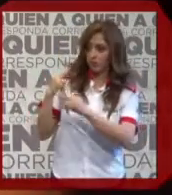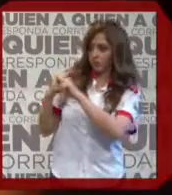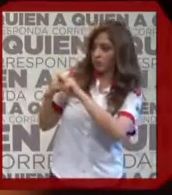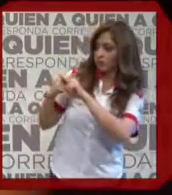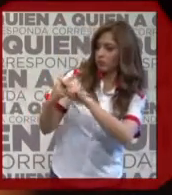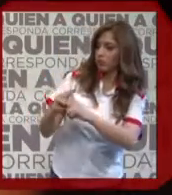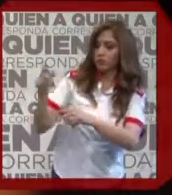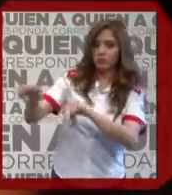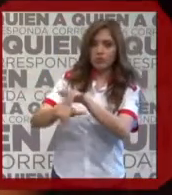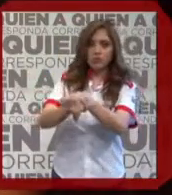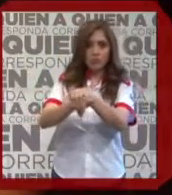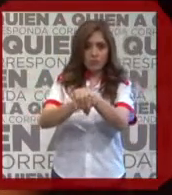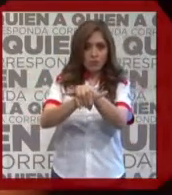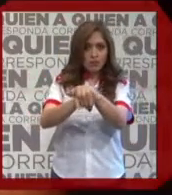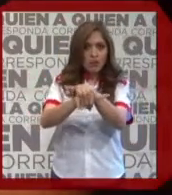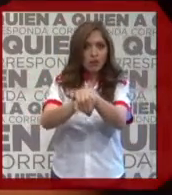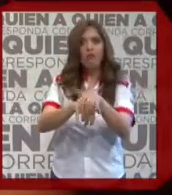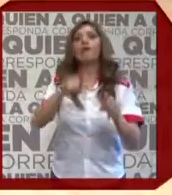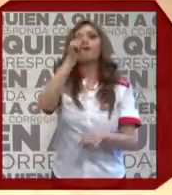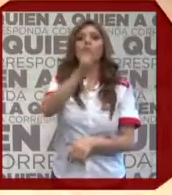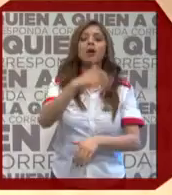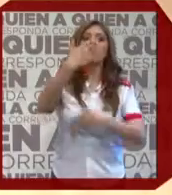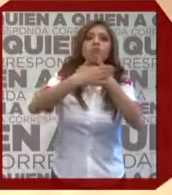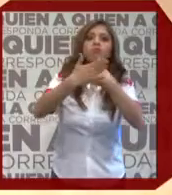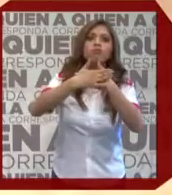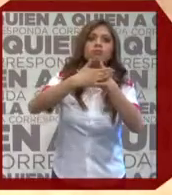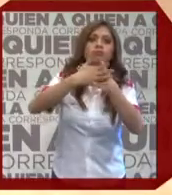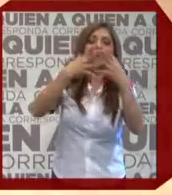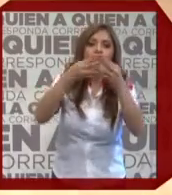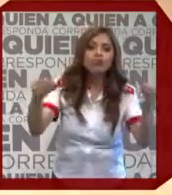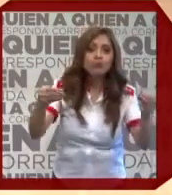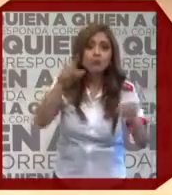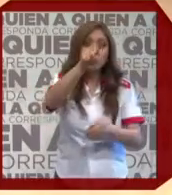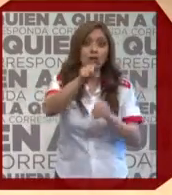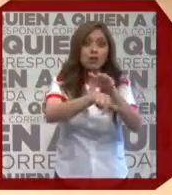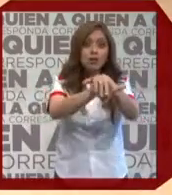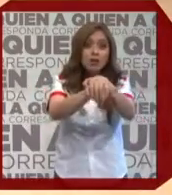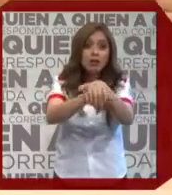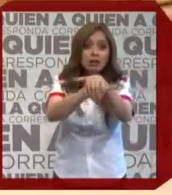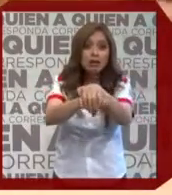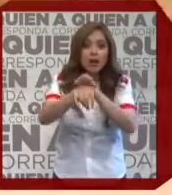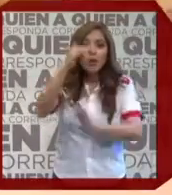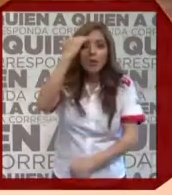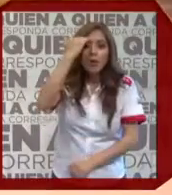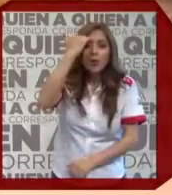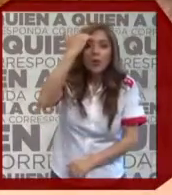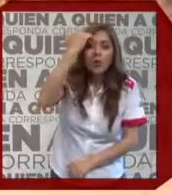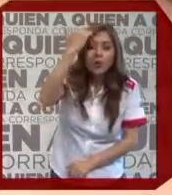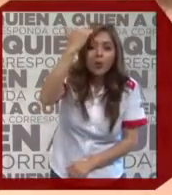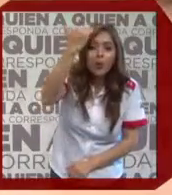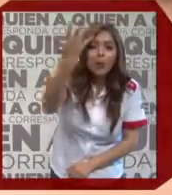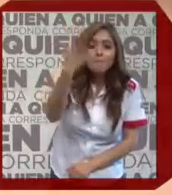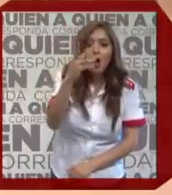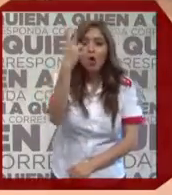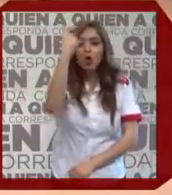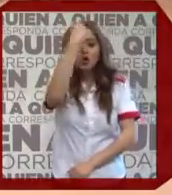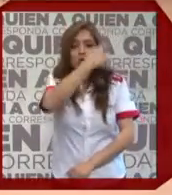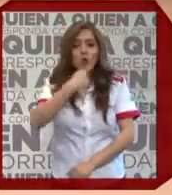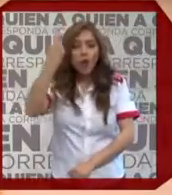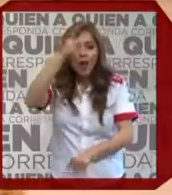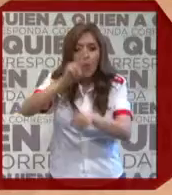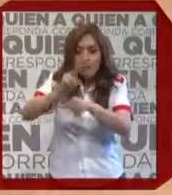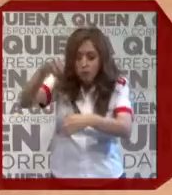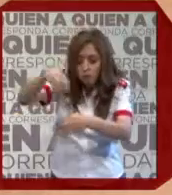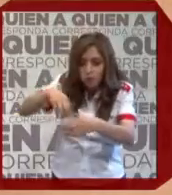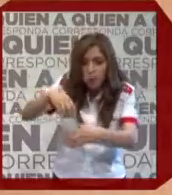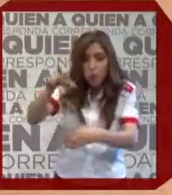sabemos que está en peligro de extinción. El recorrido de las tortugas que van a desovar es largo y puede durar más de 2 horas. Después de elegir